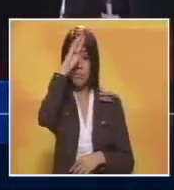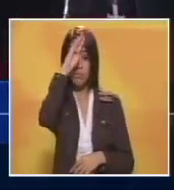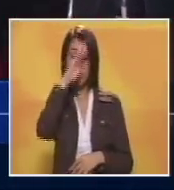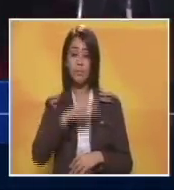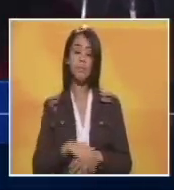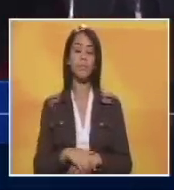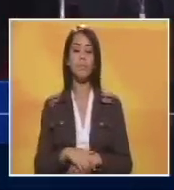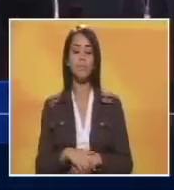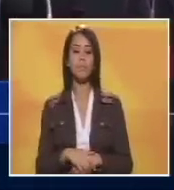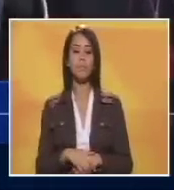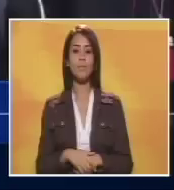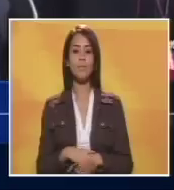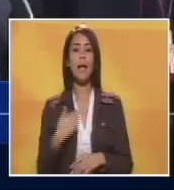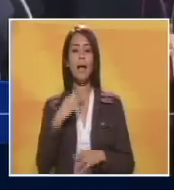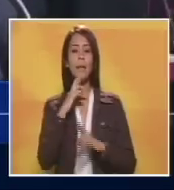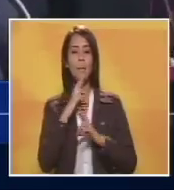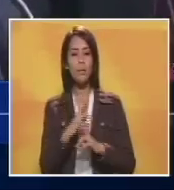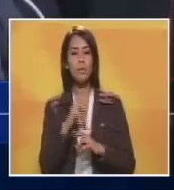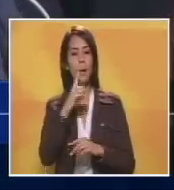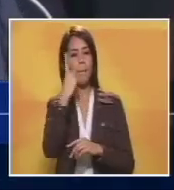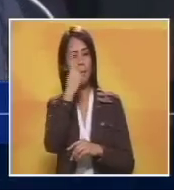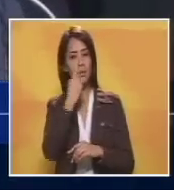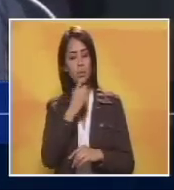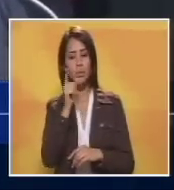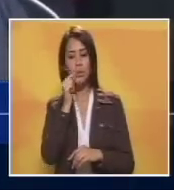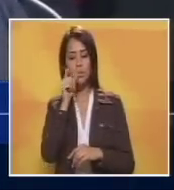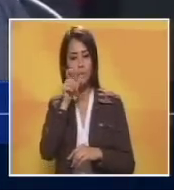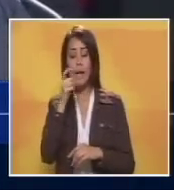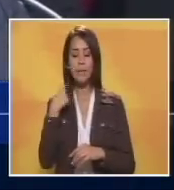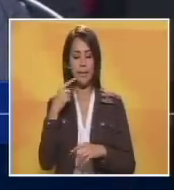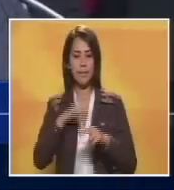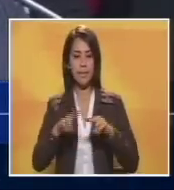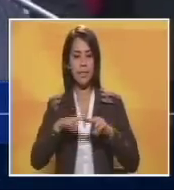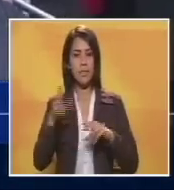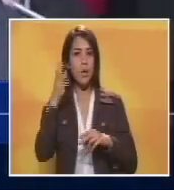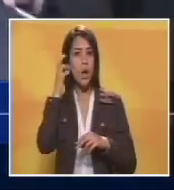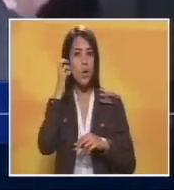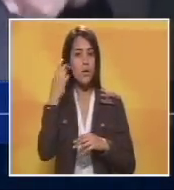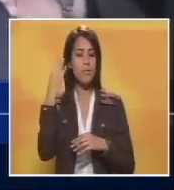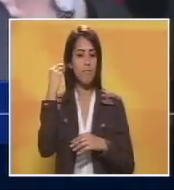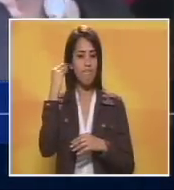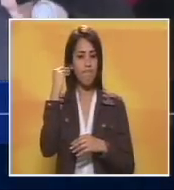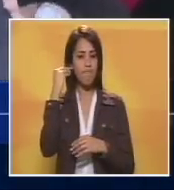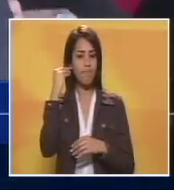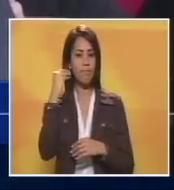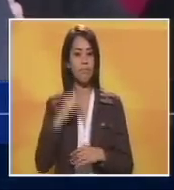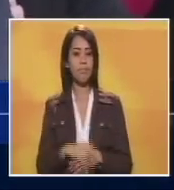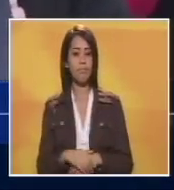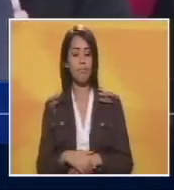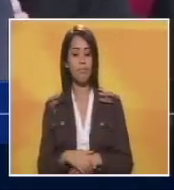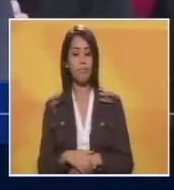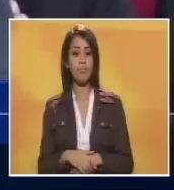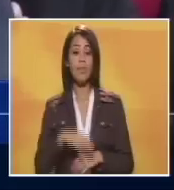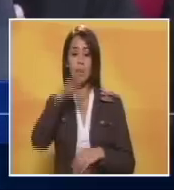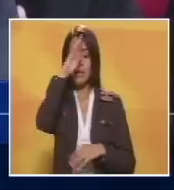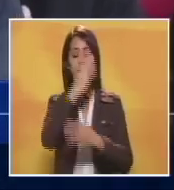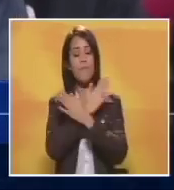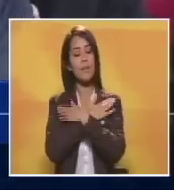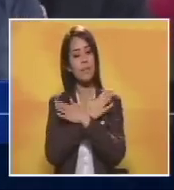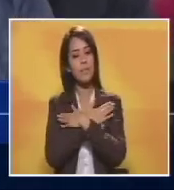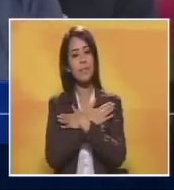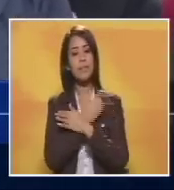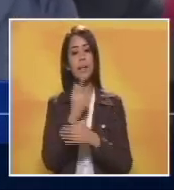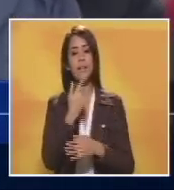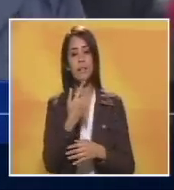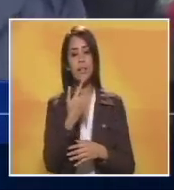al contestar la pregunta que el menor le hizo al oído durante una visita cerca de Roma. Francisco felicitó que el niño dijera